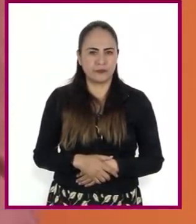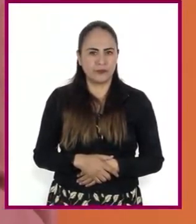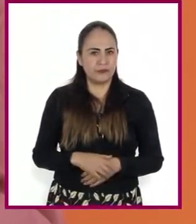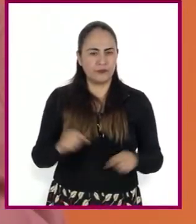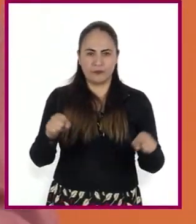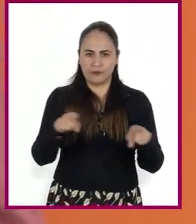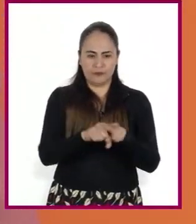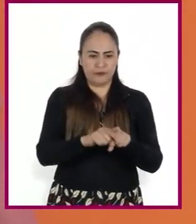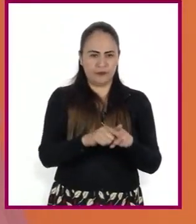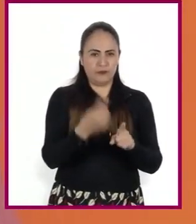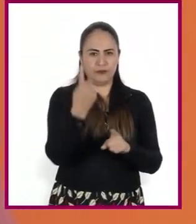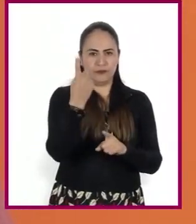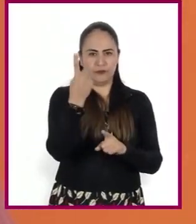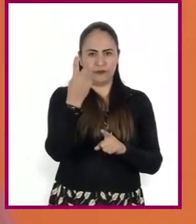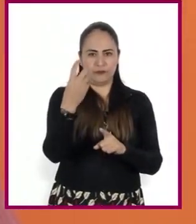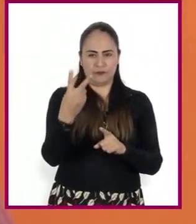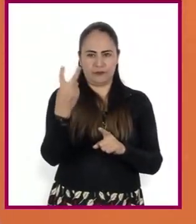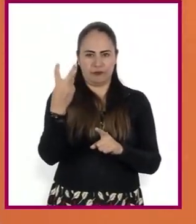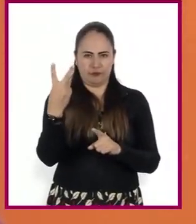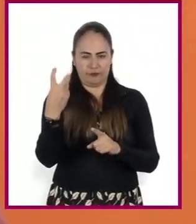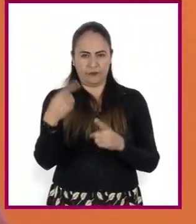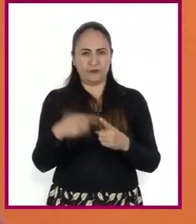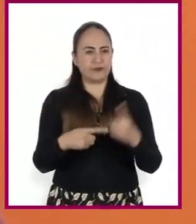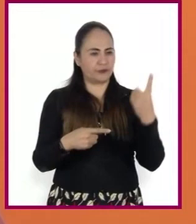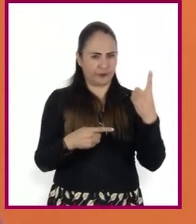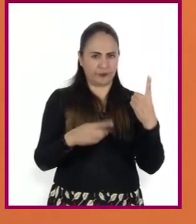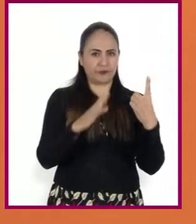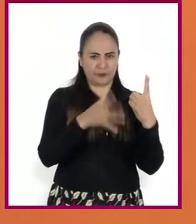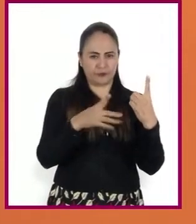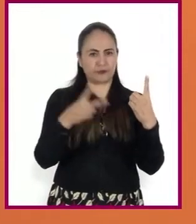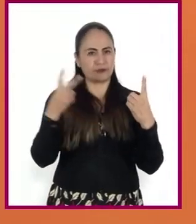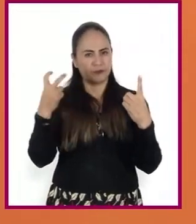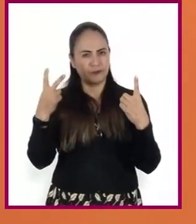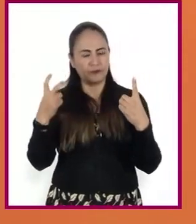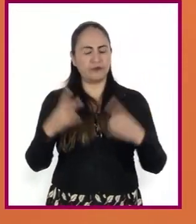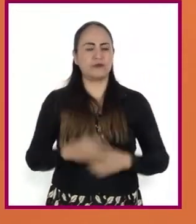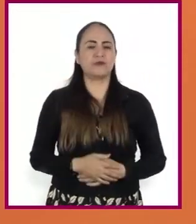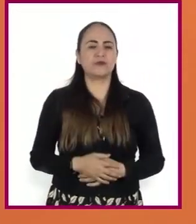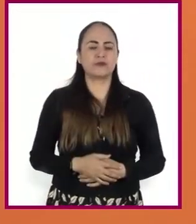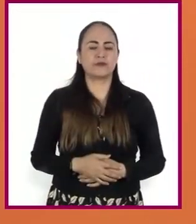otra vela. Así es.